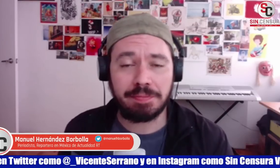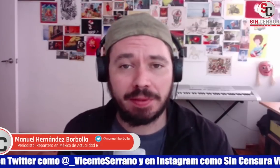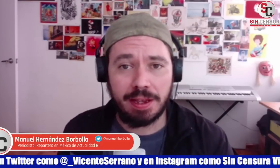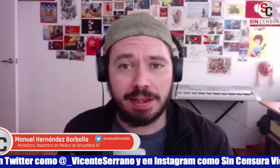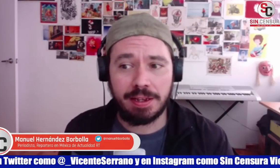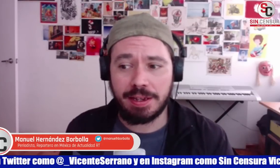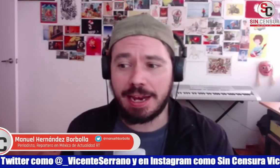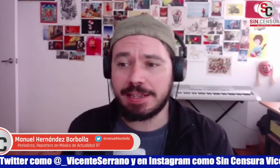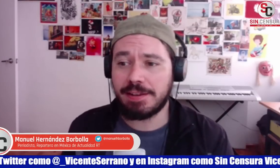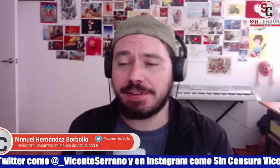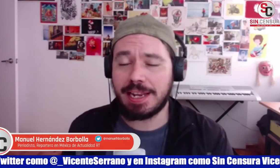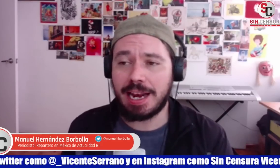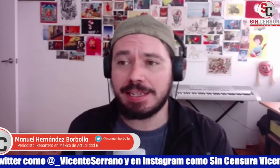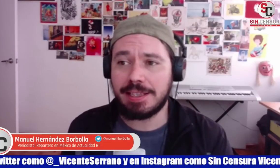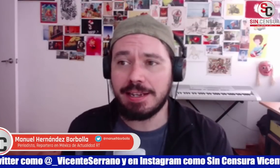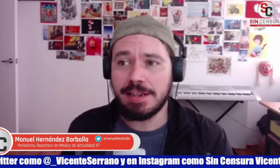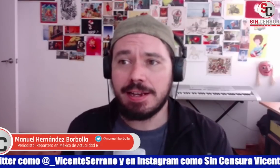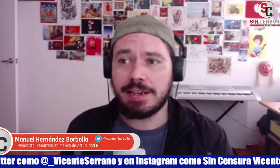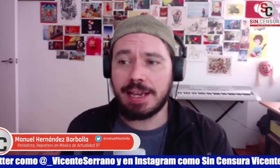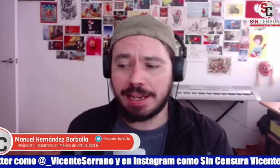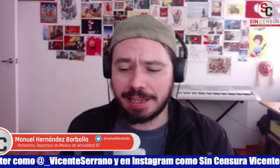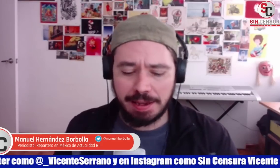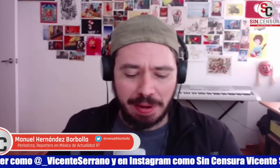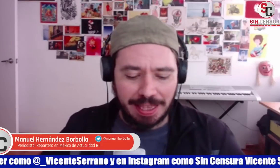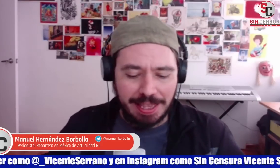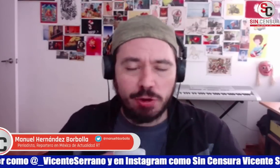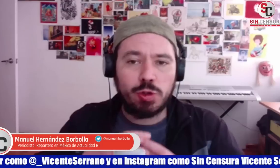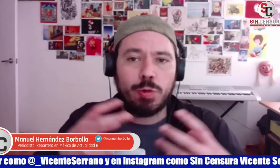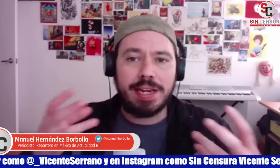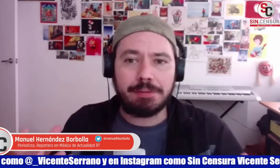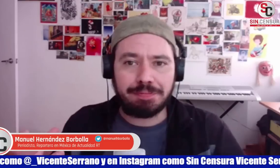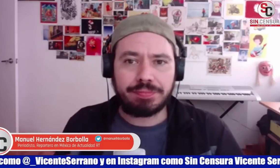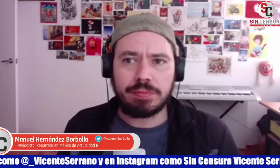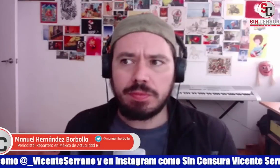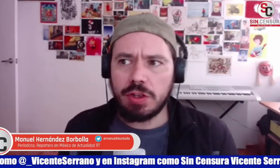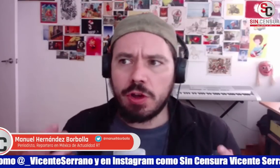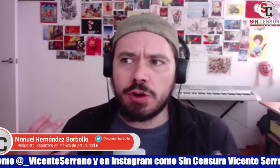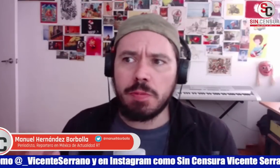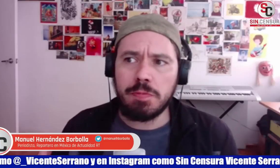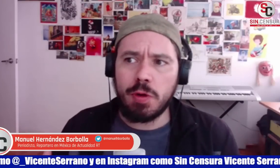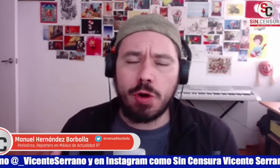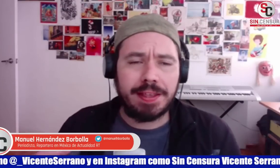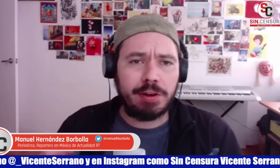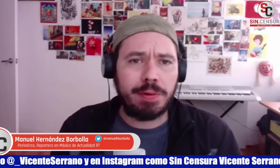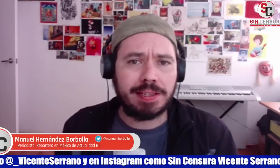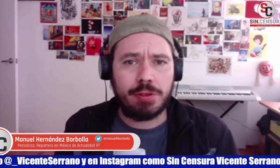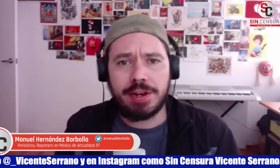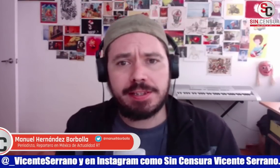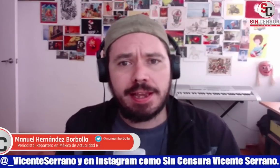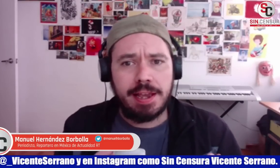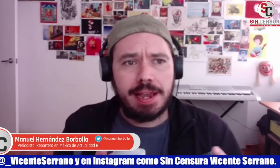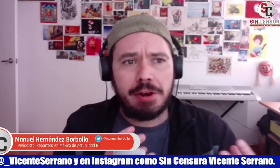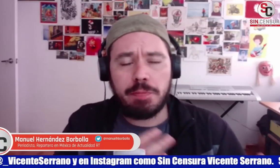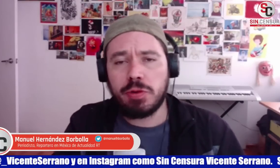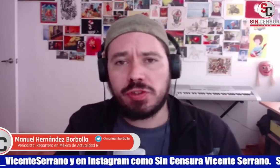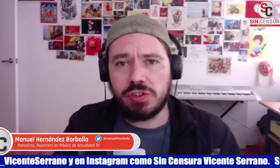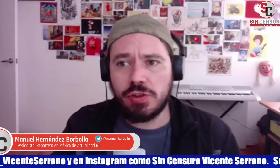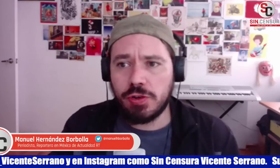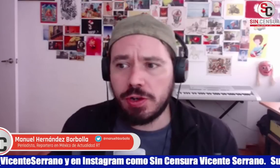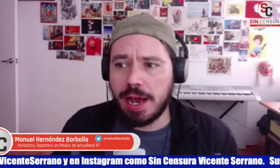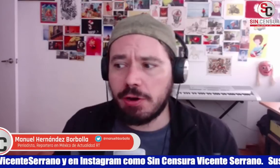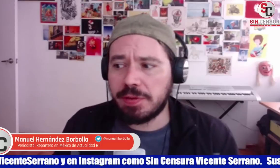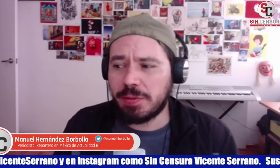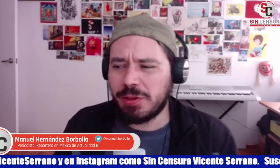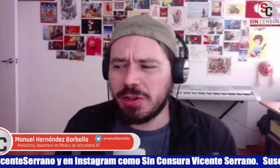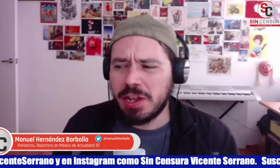mentada Alianza Federalista que se pretendía construir como un bloque de gobernadores en